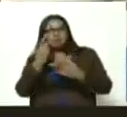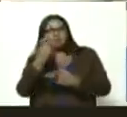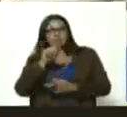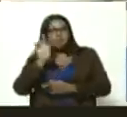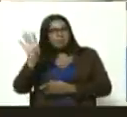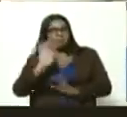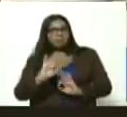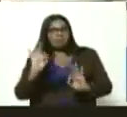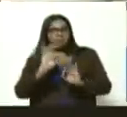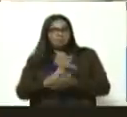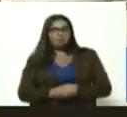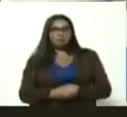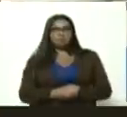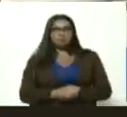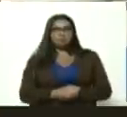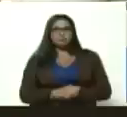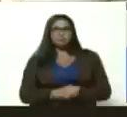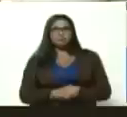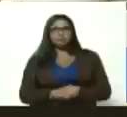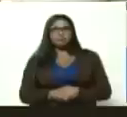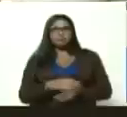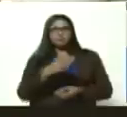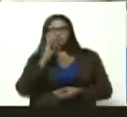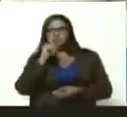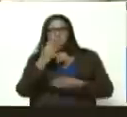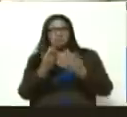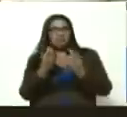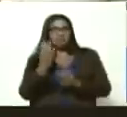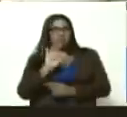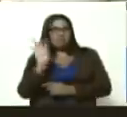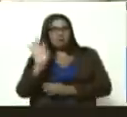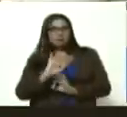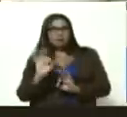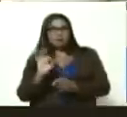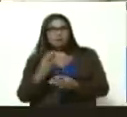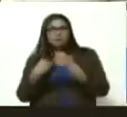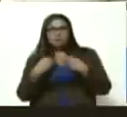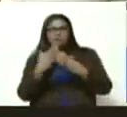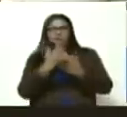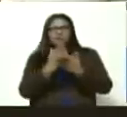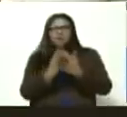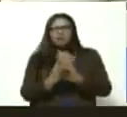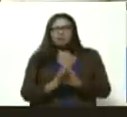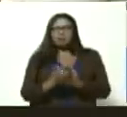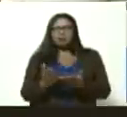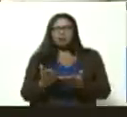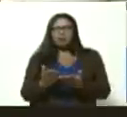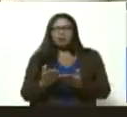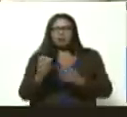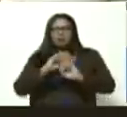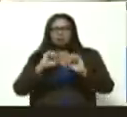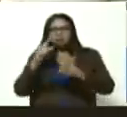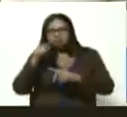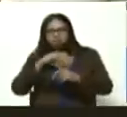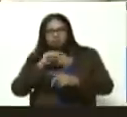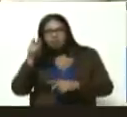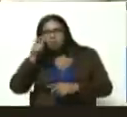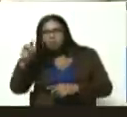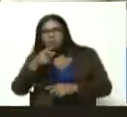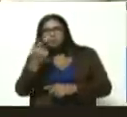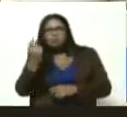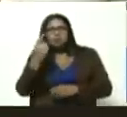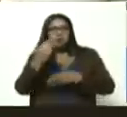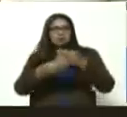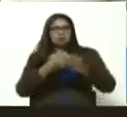un país no le hace falta un país han vivido siempre explotar a nuestro pueblo a maga en